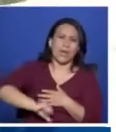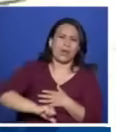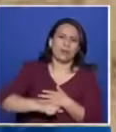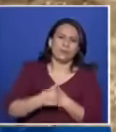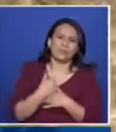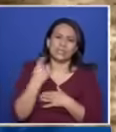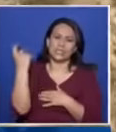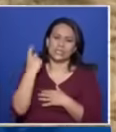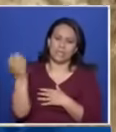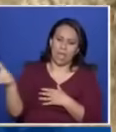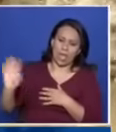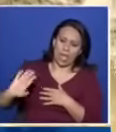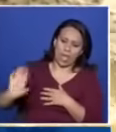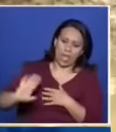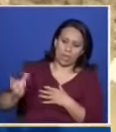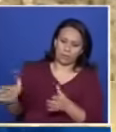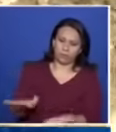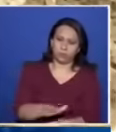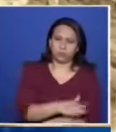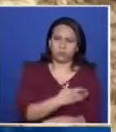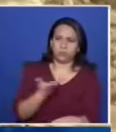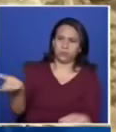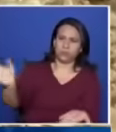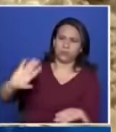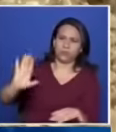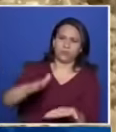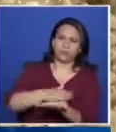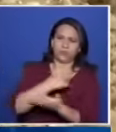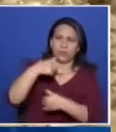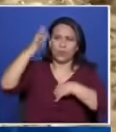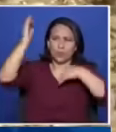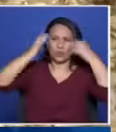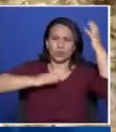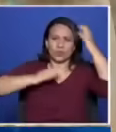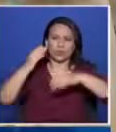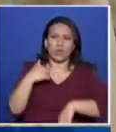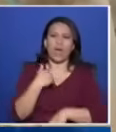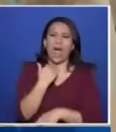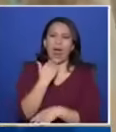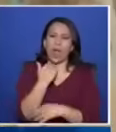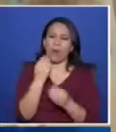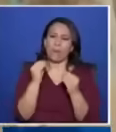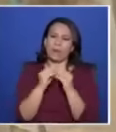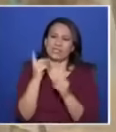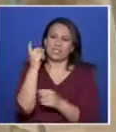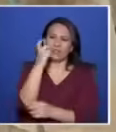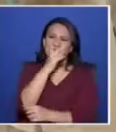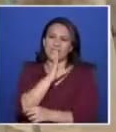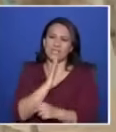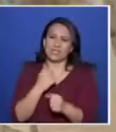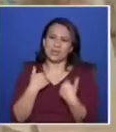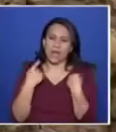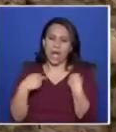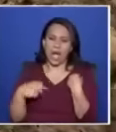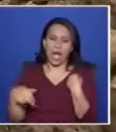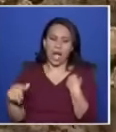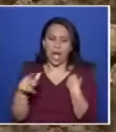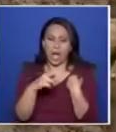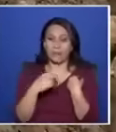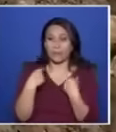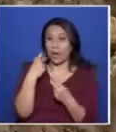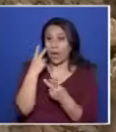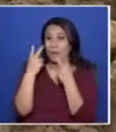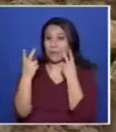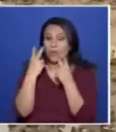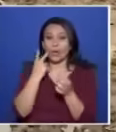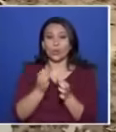papá. Porque esto, mira, recién comienza el invierno. Y ya comienza más el invierno. ¿Cómo será esto? En esa zona del noroeste de Guayaquil se están